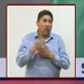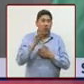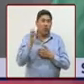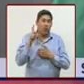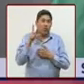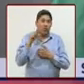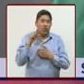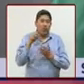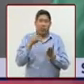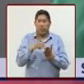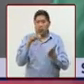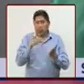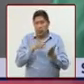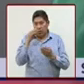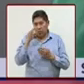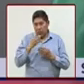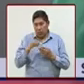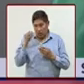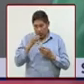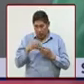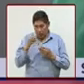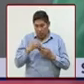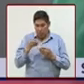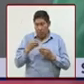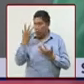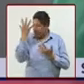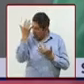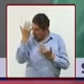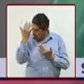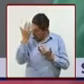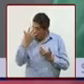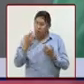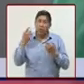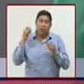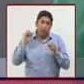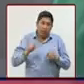920 millones de dólares que estarían esperando ser tratados en la Asamblea Legislativa.